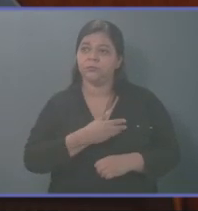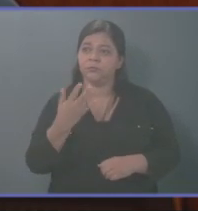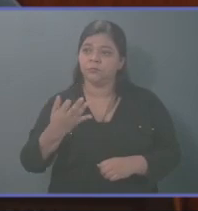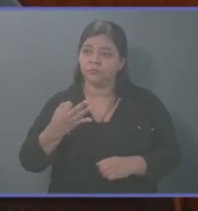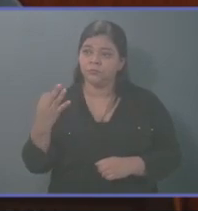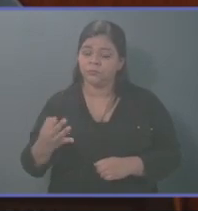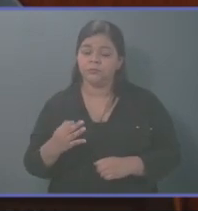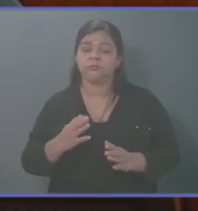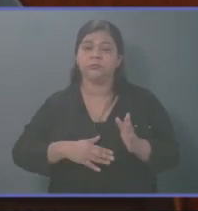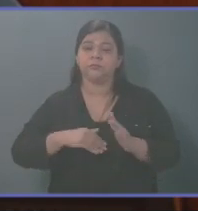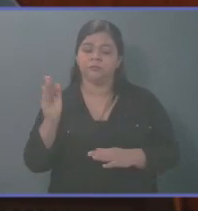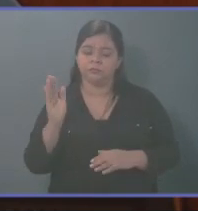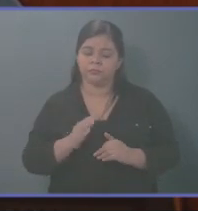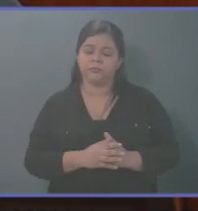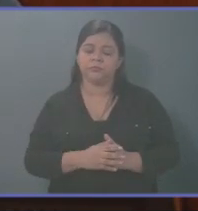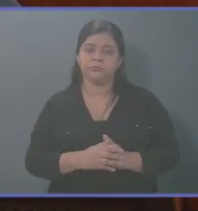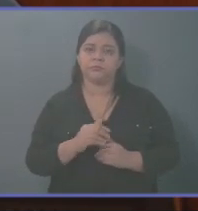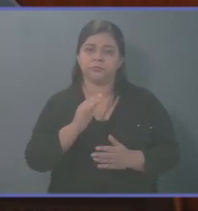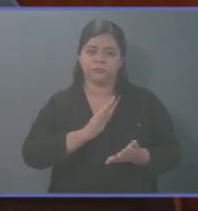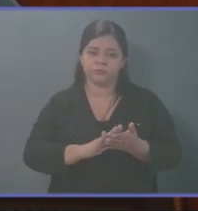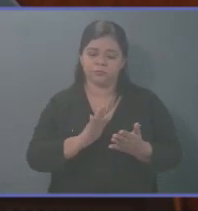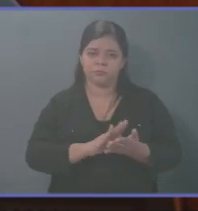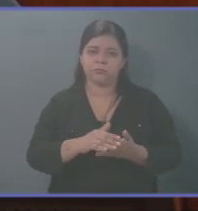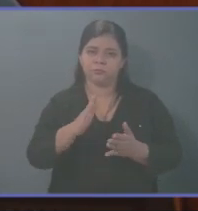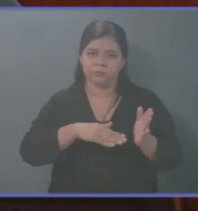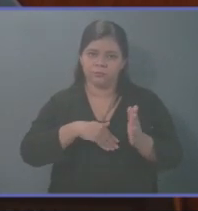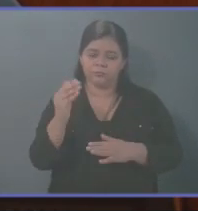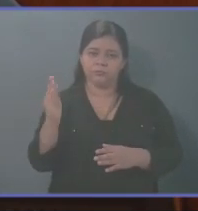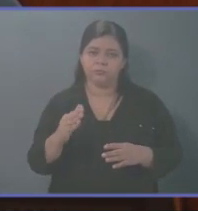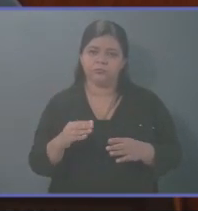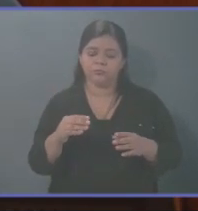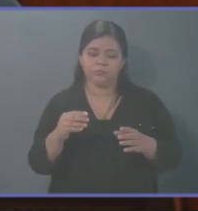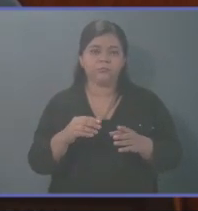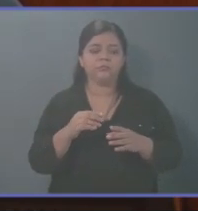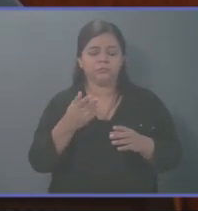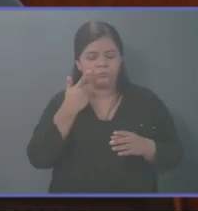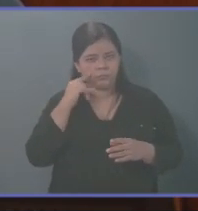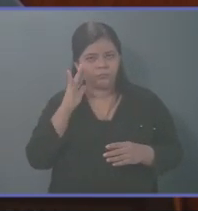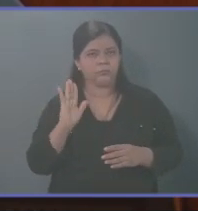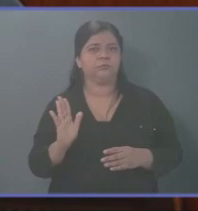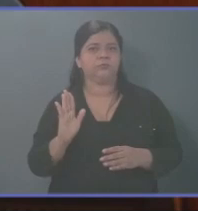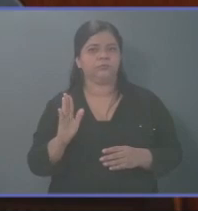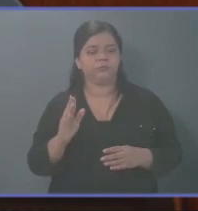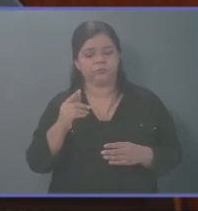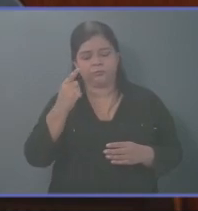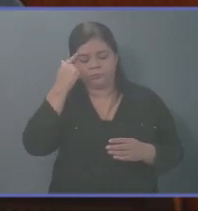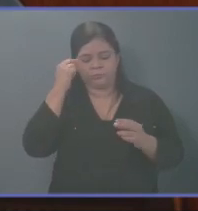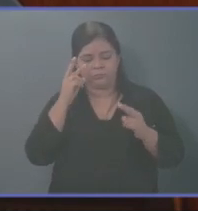la cobertura y los test que se están haciendo. Tenemos